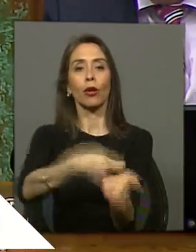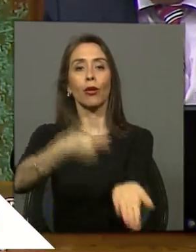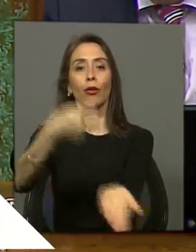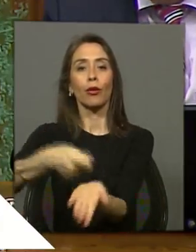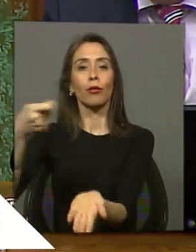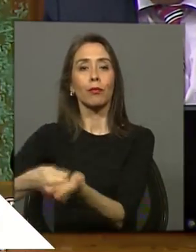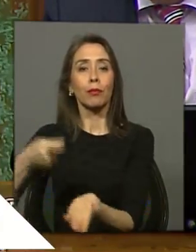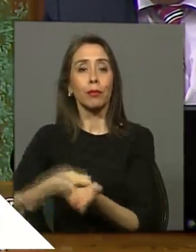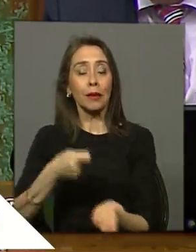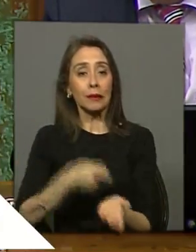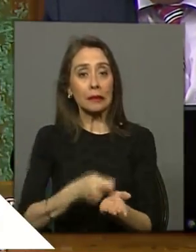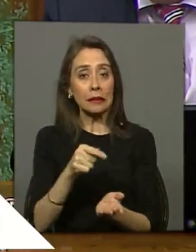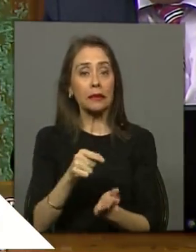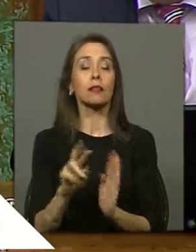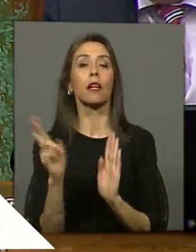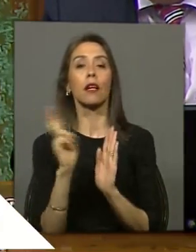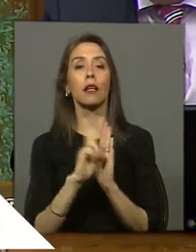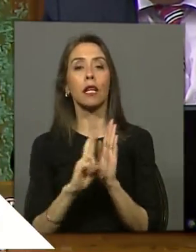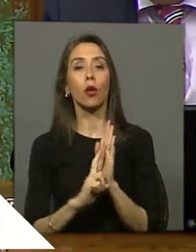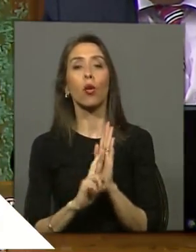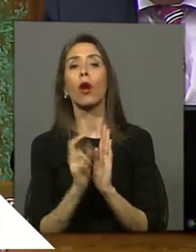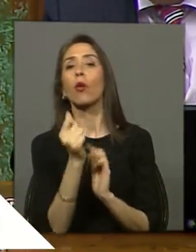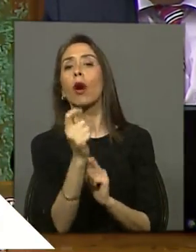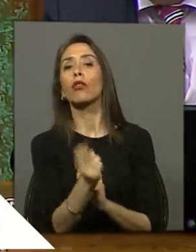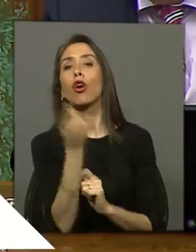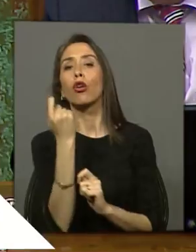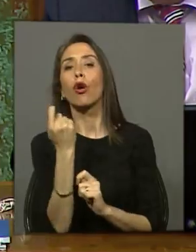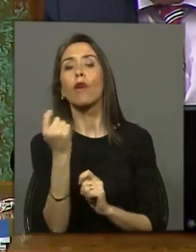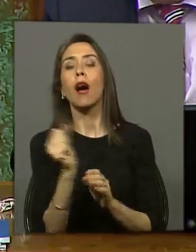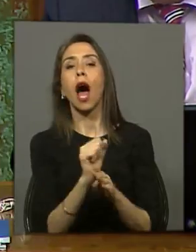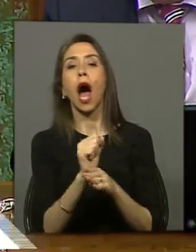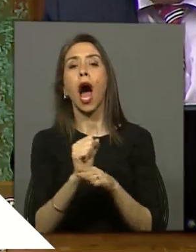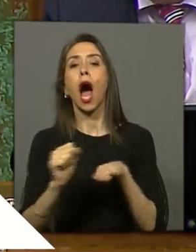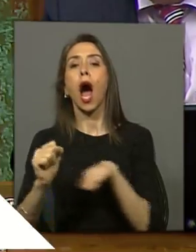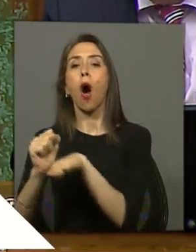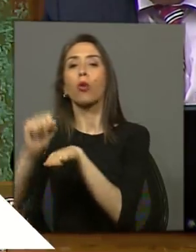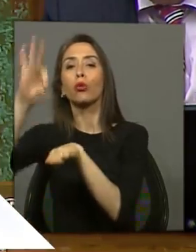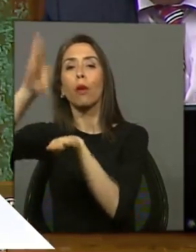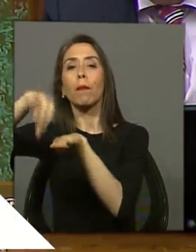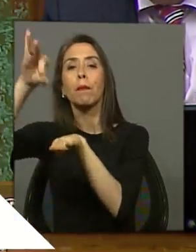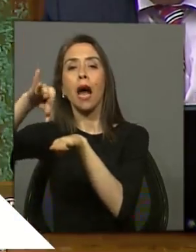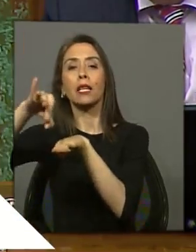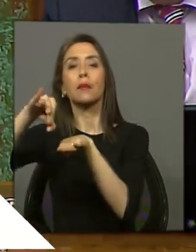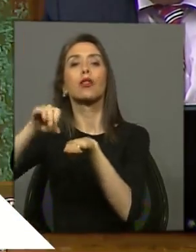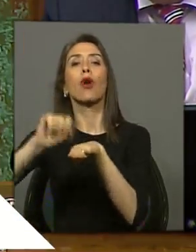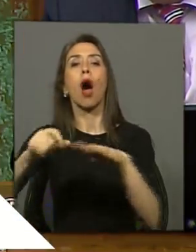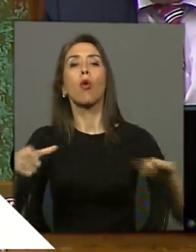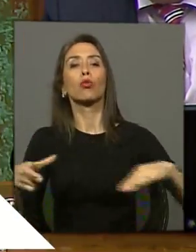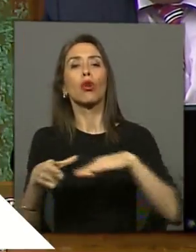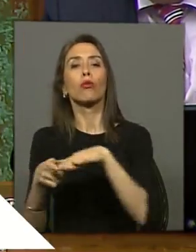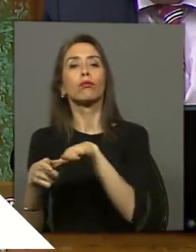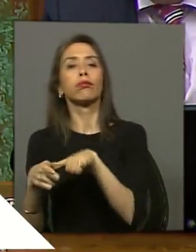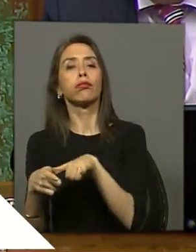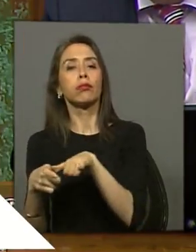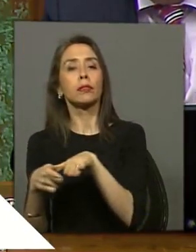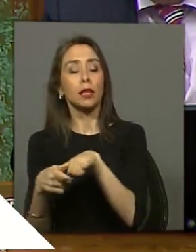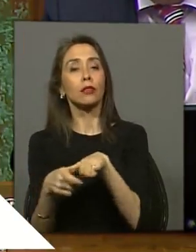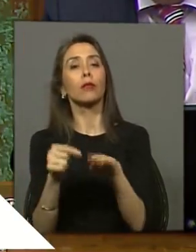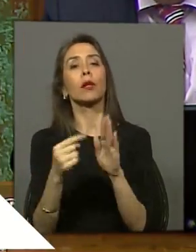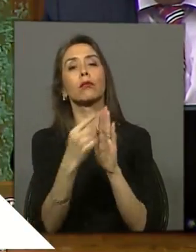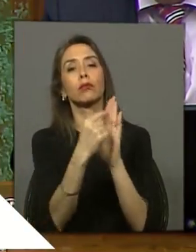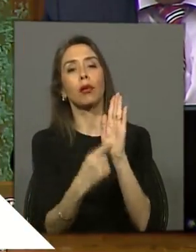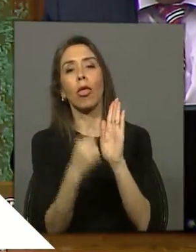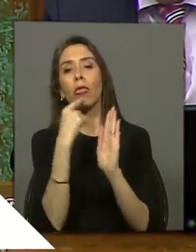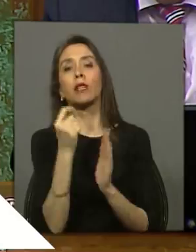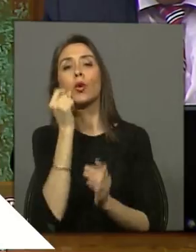con el objeto de regular el cobro del servicio de parquímetros y estacionamientos en los lugares que indica. De conformidad